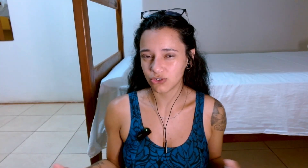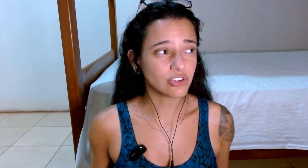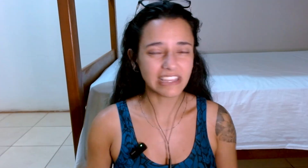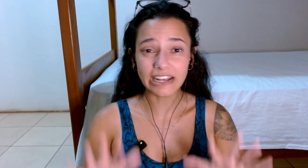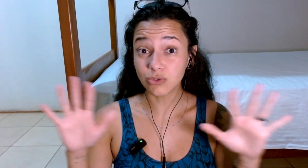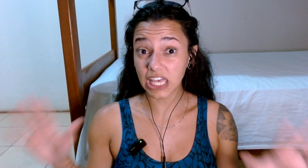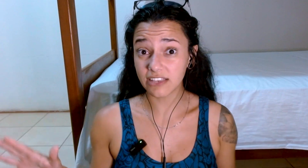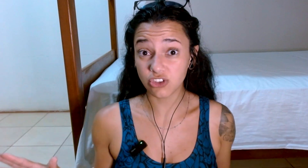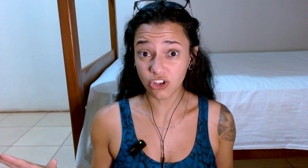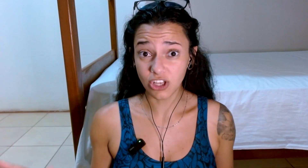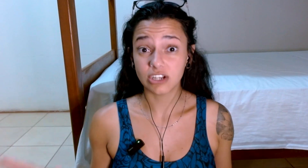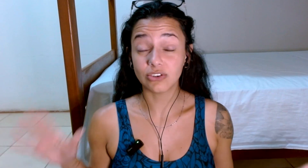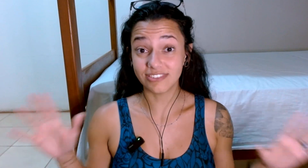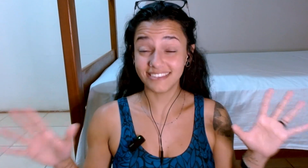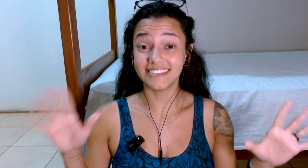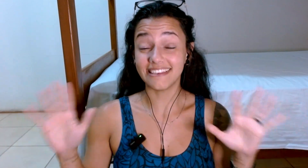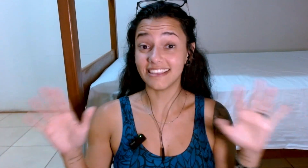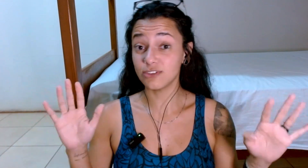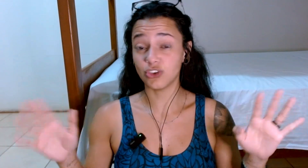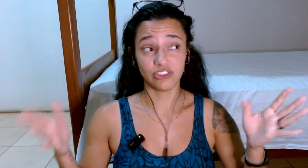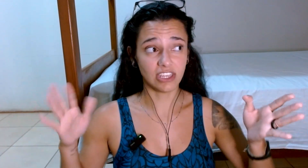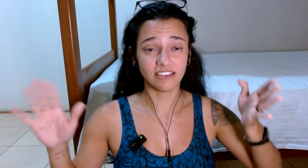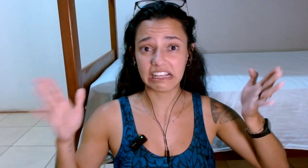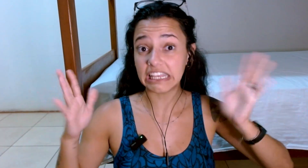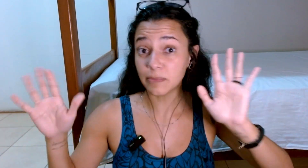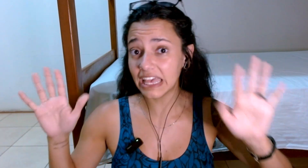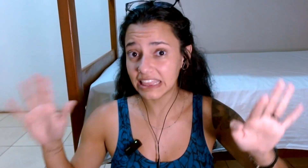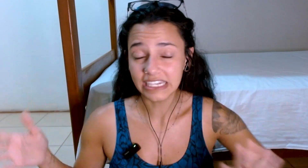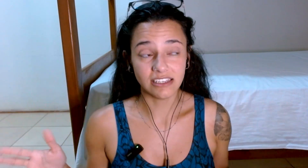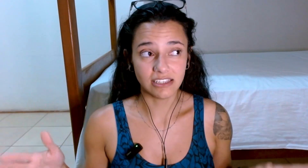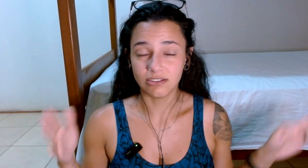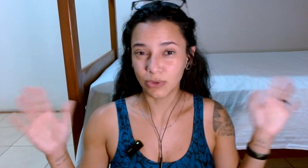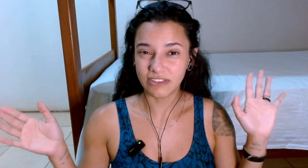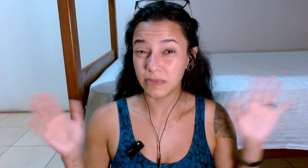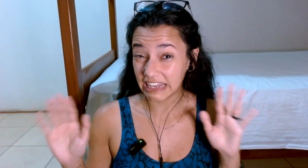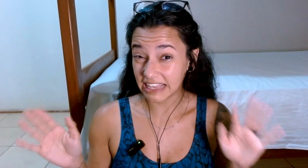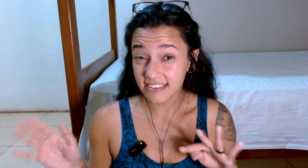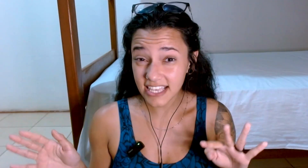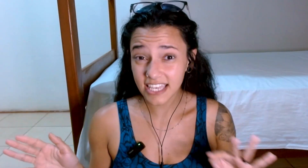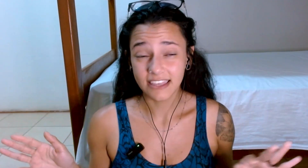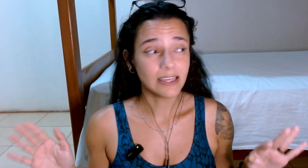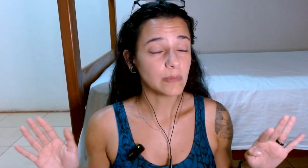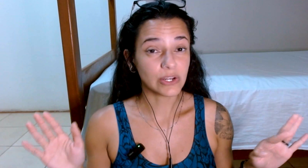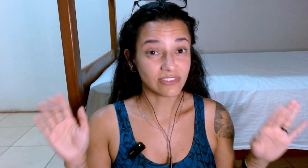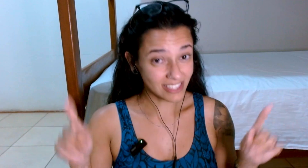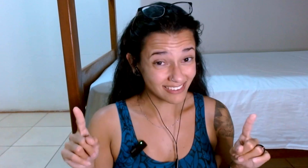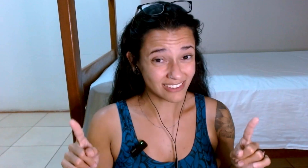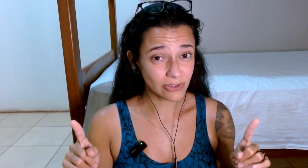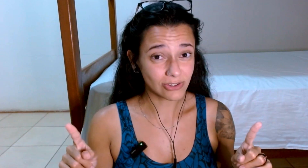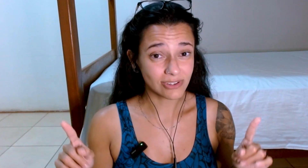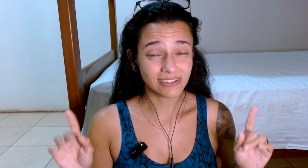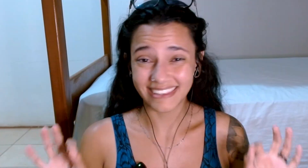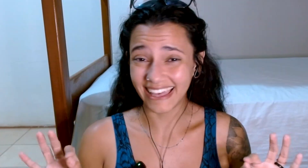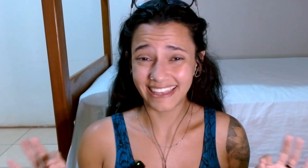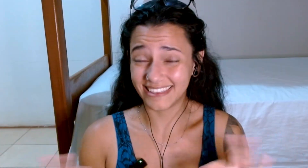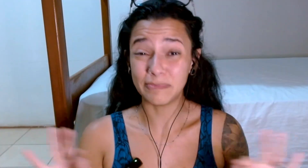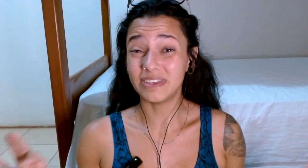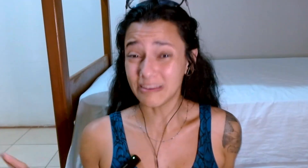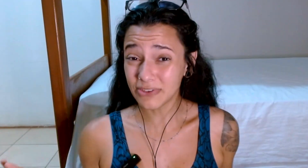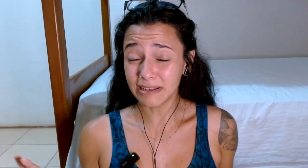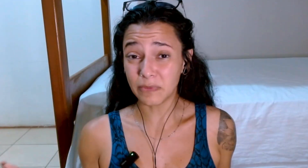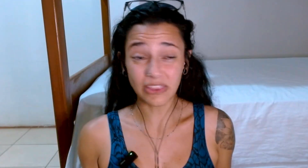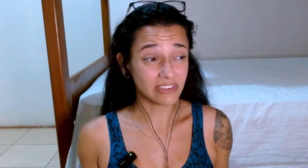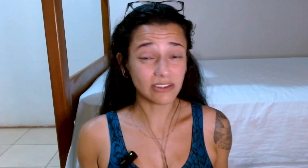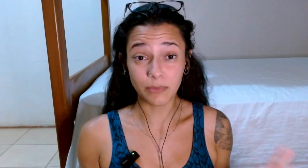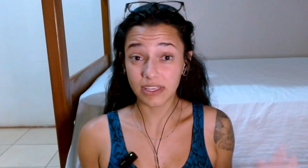por Estados Unidos yo no sé el contexto no sé si es eso si es clickbait y no es bien así pero si es eso ya